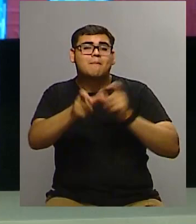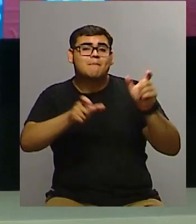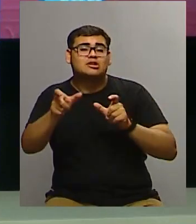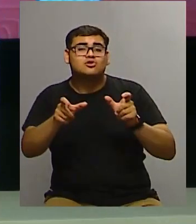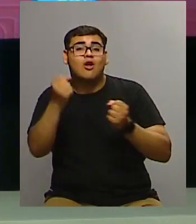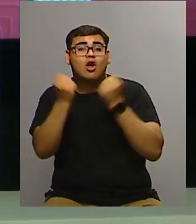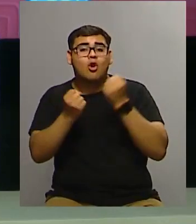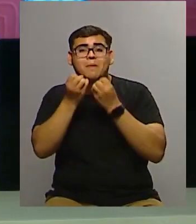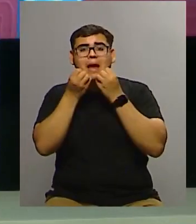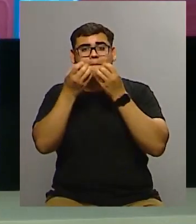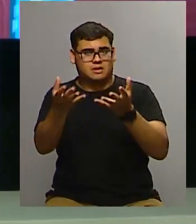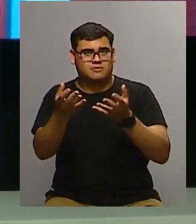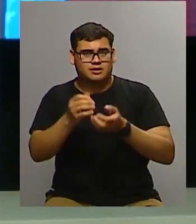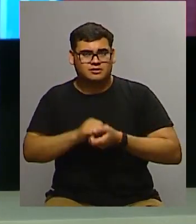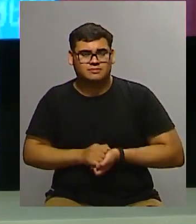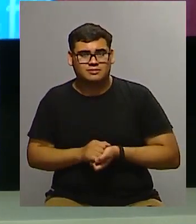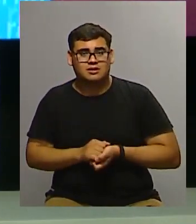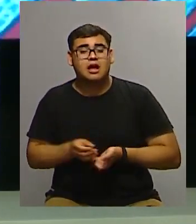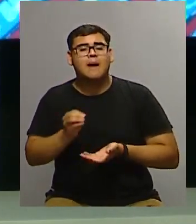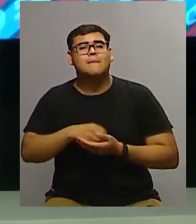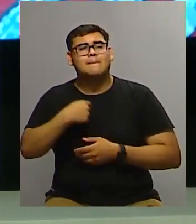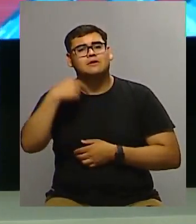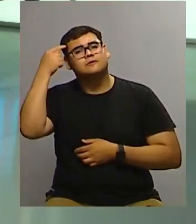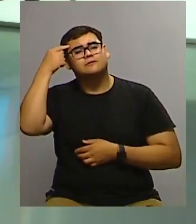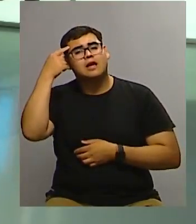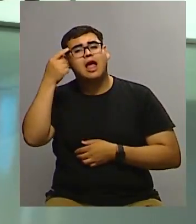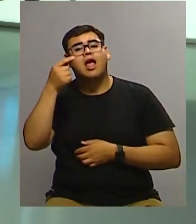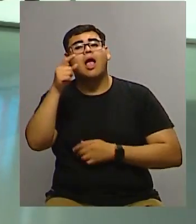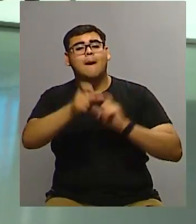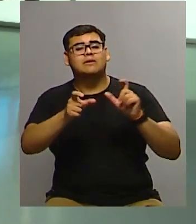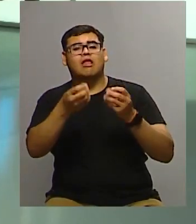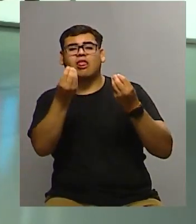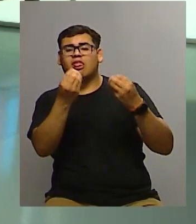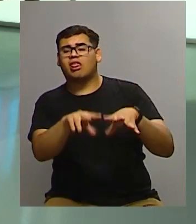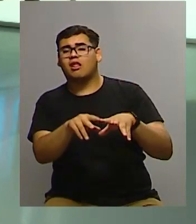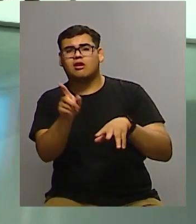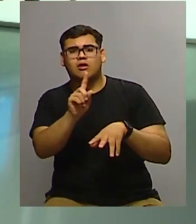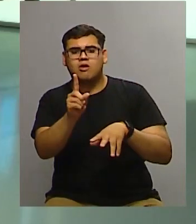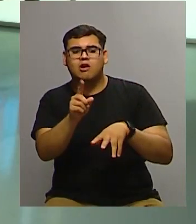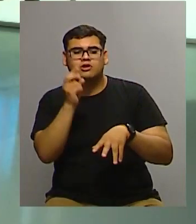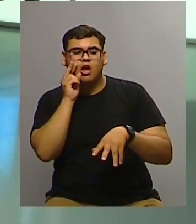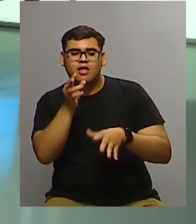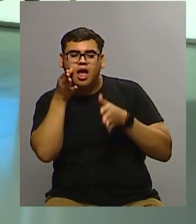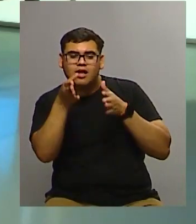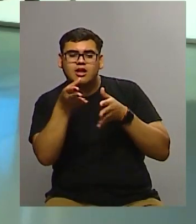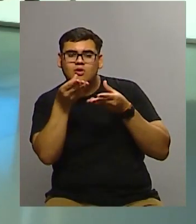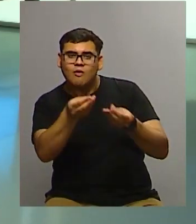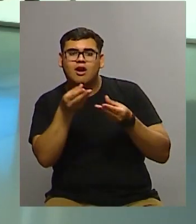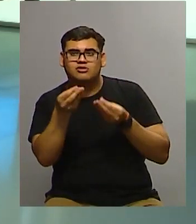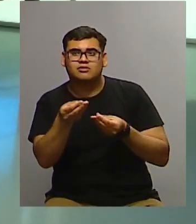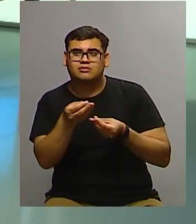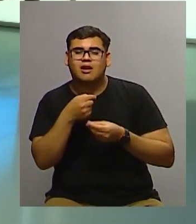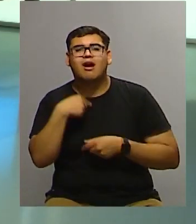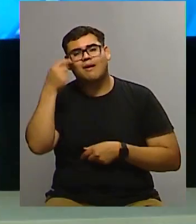tiene la empatía con los argentinos para no dejarlos de lado, ¿no? Creo que hoy soluciones mágicas, eso